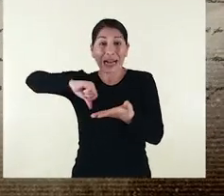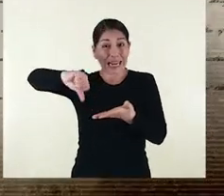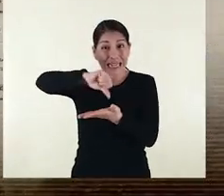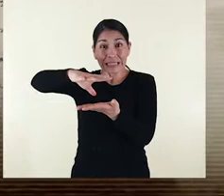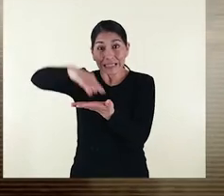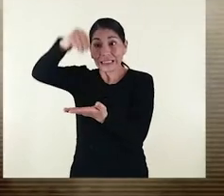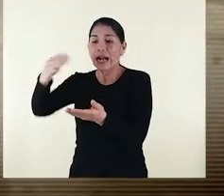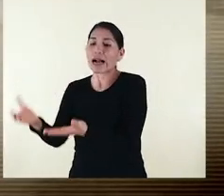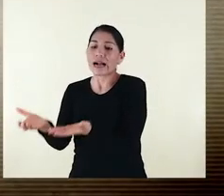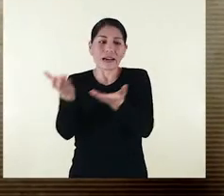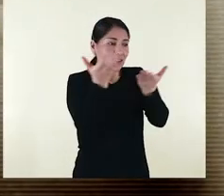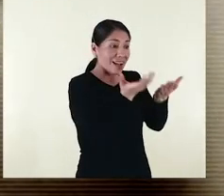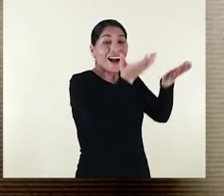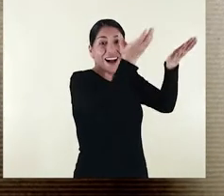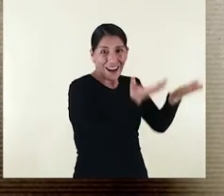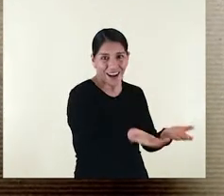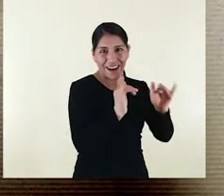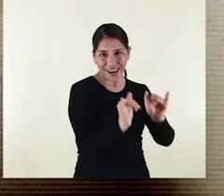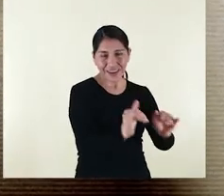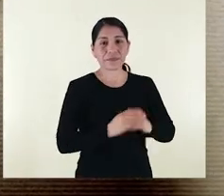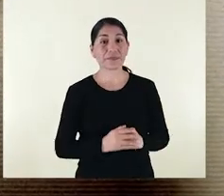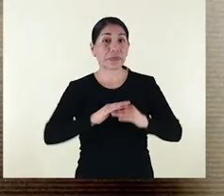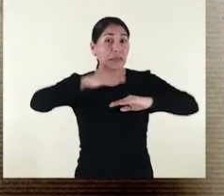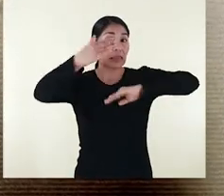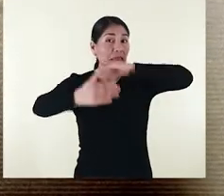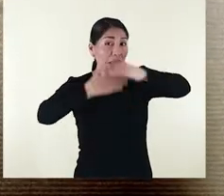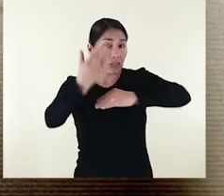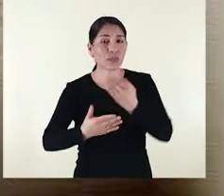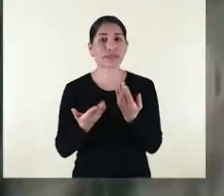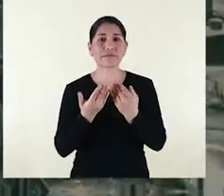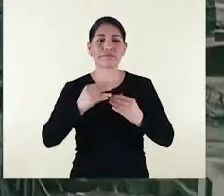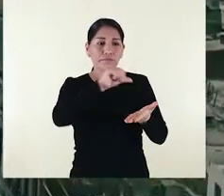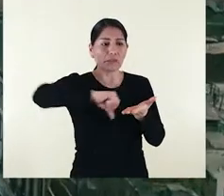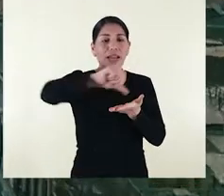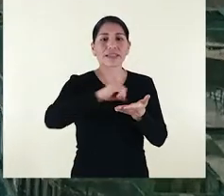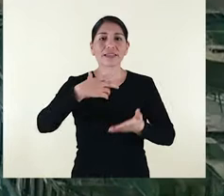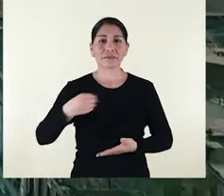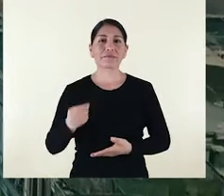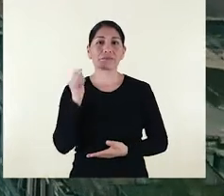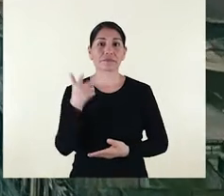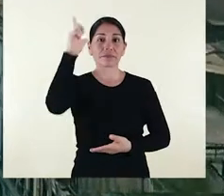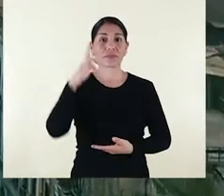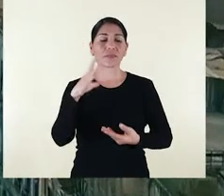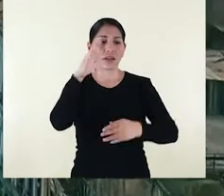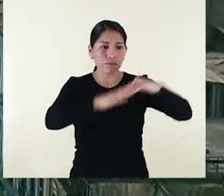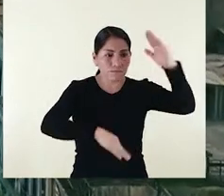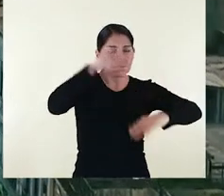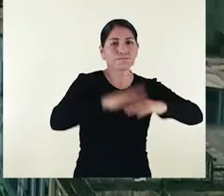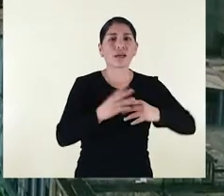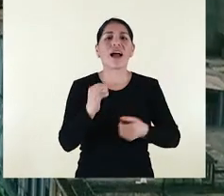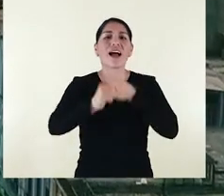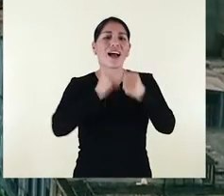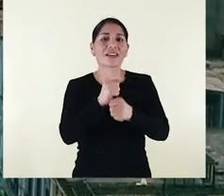la plazuela de la Exposición, muy cerca de allí, a su ubicación actual, y tuvo su remate con la creación de la Plaza Bolognesi y la